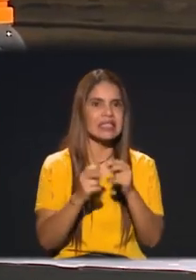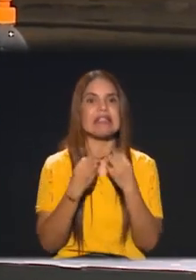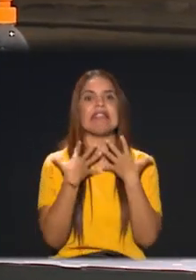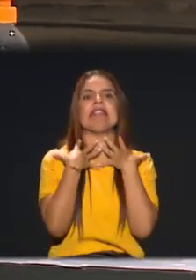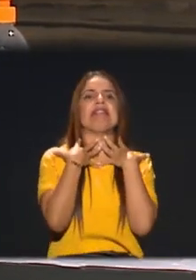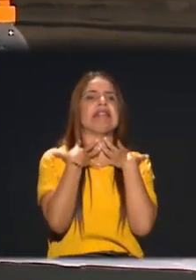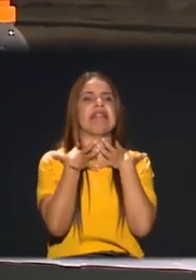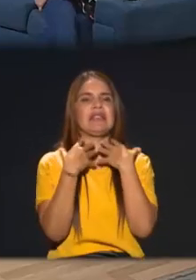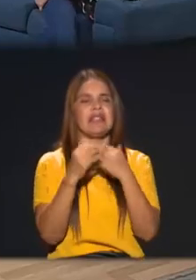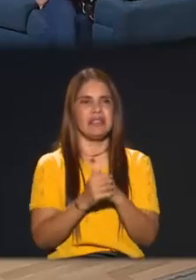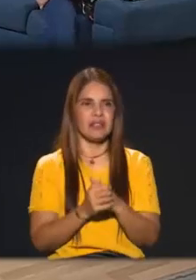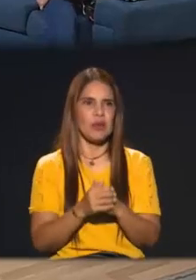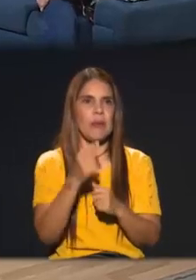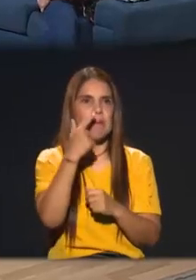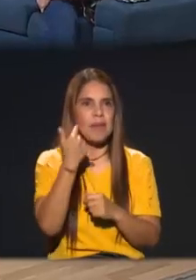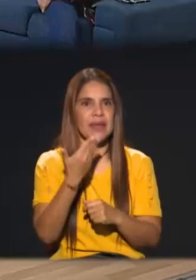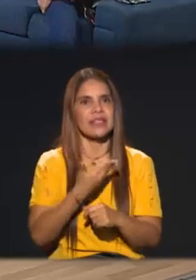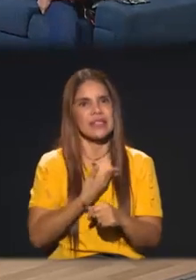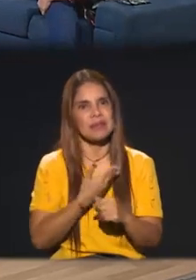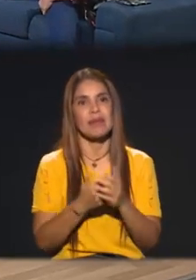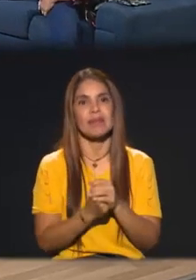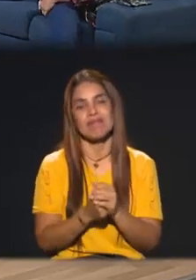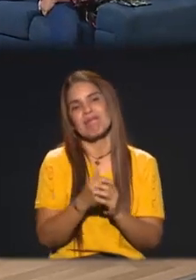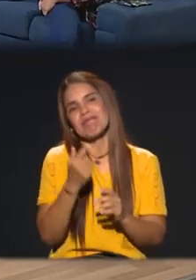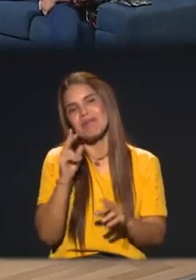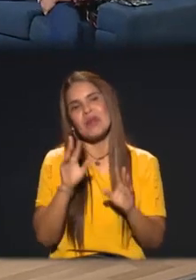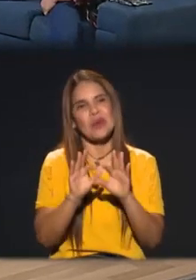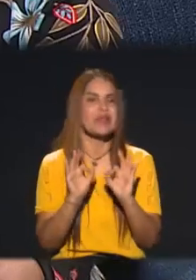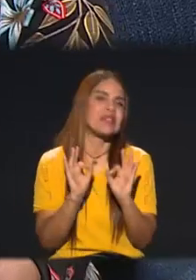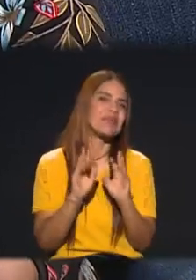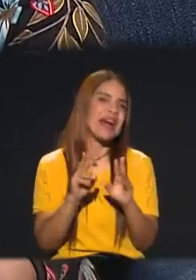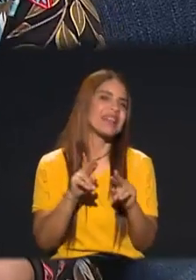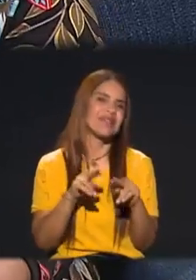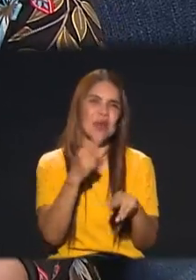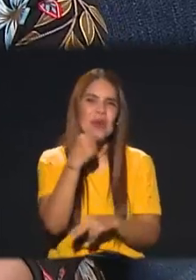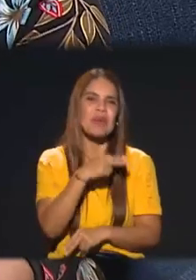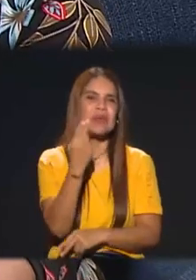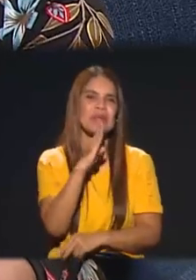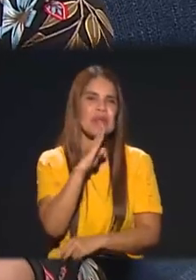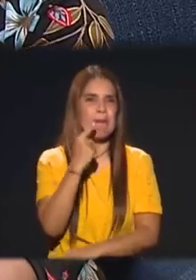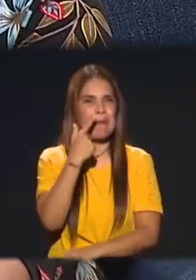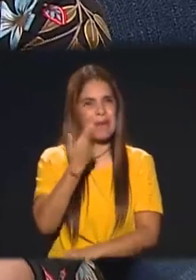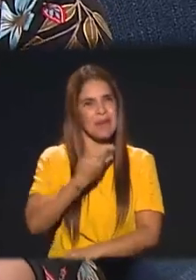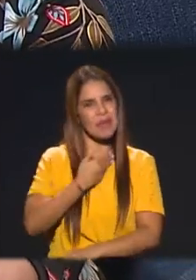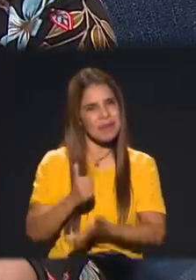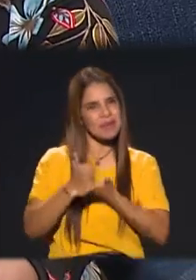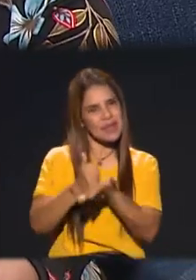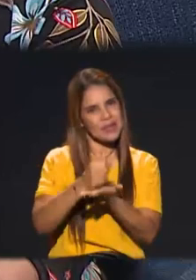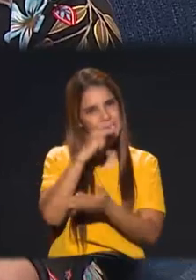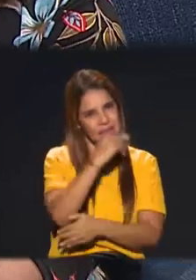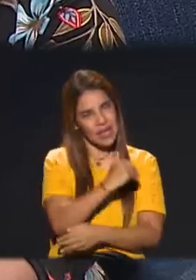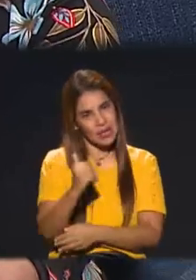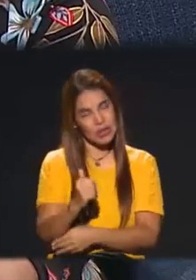dije. El asunto es que los papás están también muy comprometidos en este proceso. Claro. Entonces, es destacar también el trabajo que han hecho los